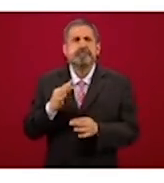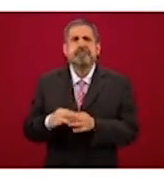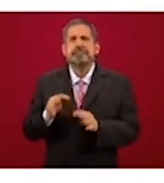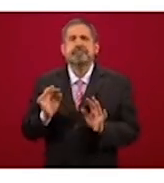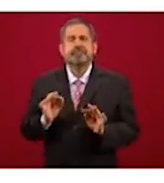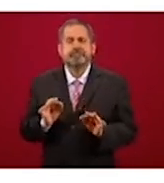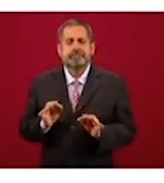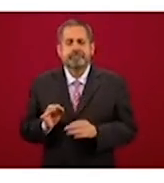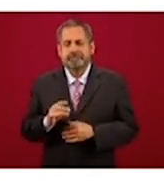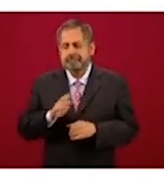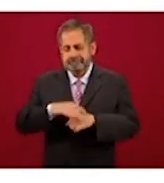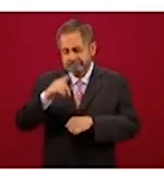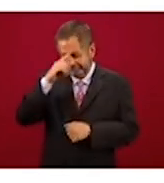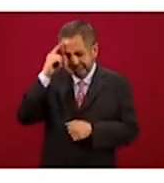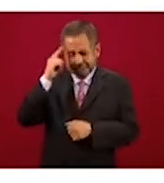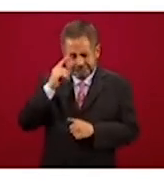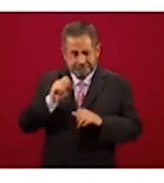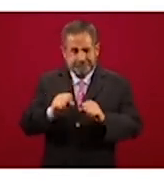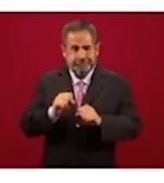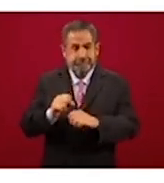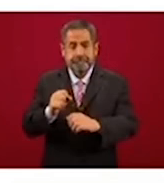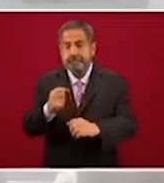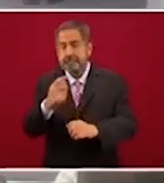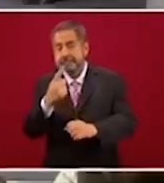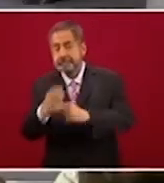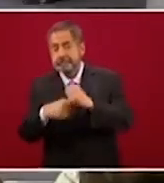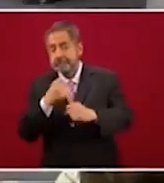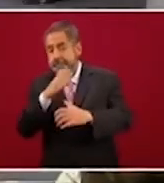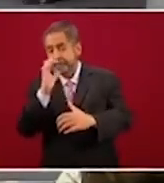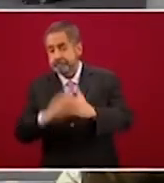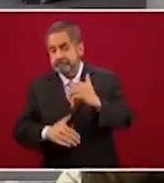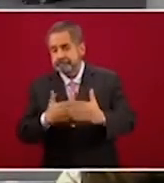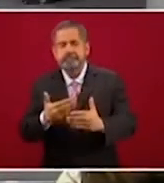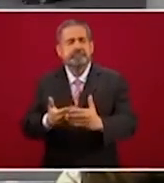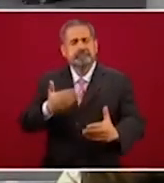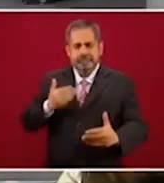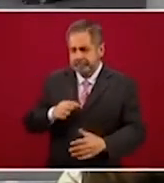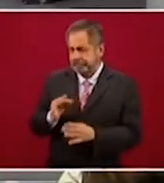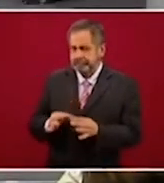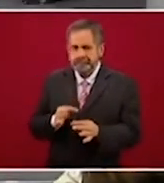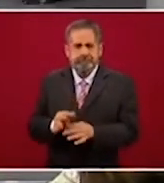fácilmente antes de que concluya el año adelante